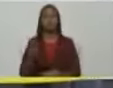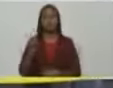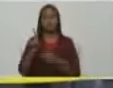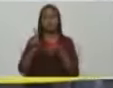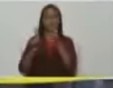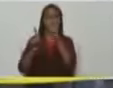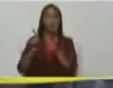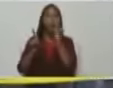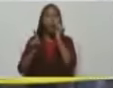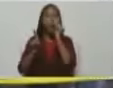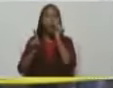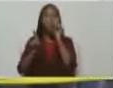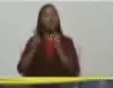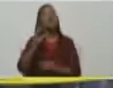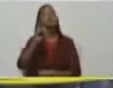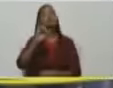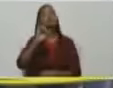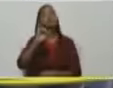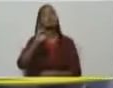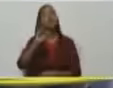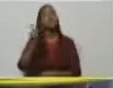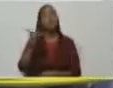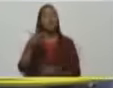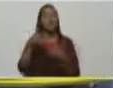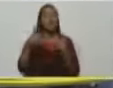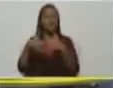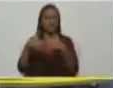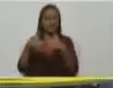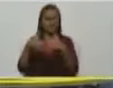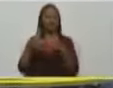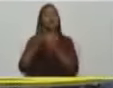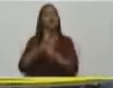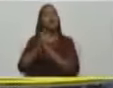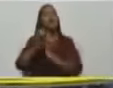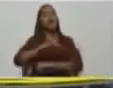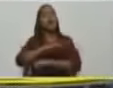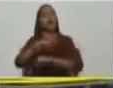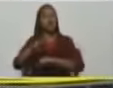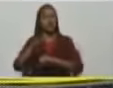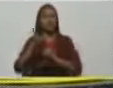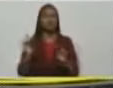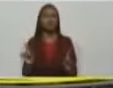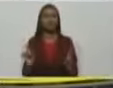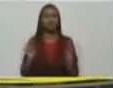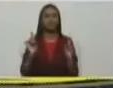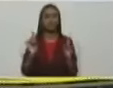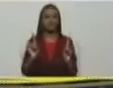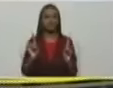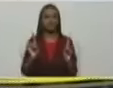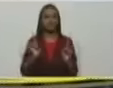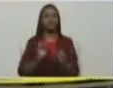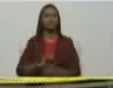Campbell, director de la empresa BP Exploration Caribbean Limited.